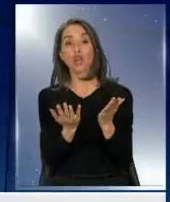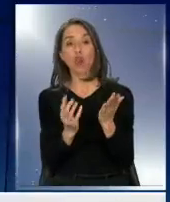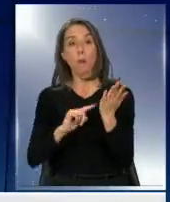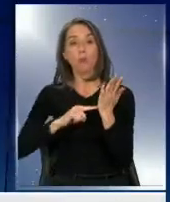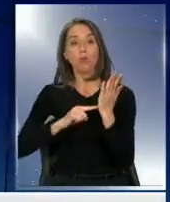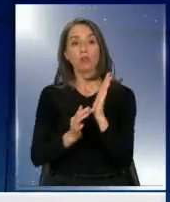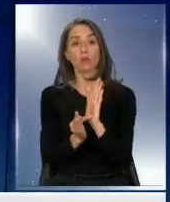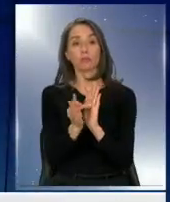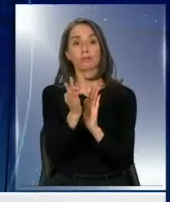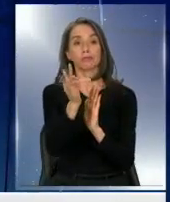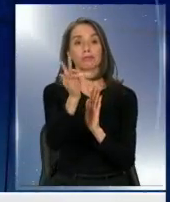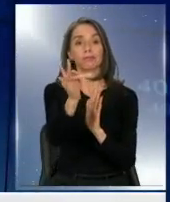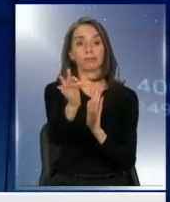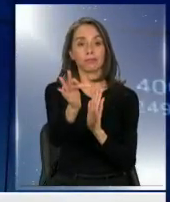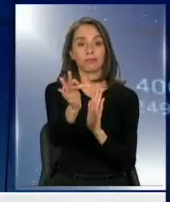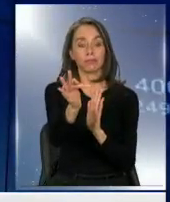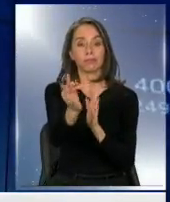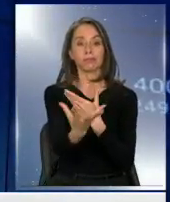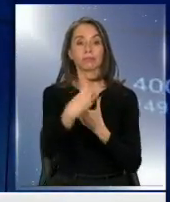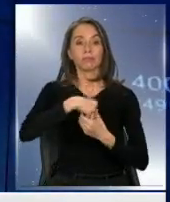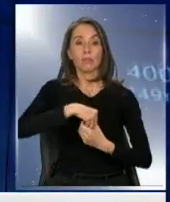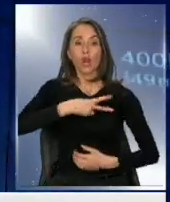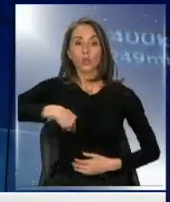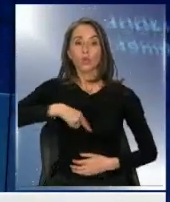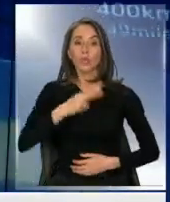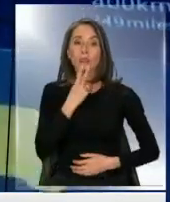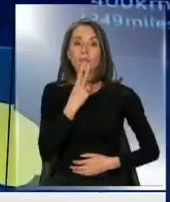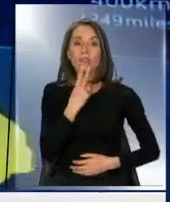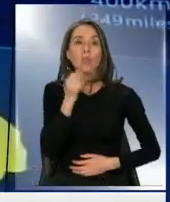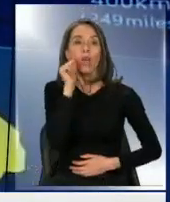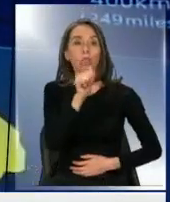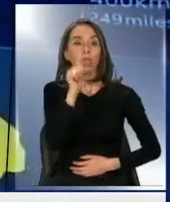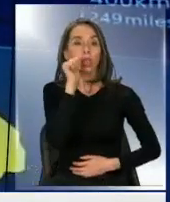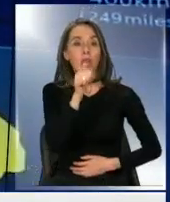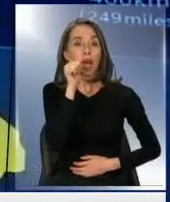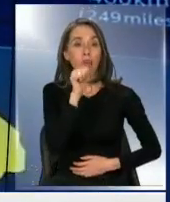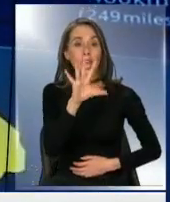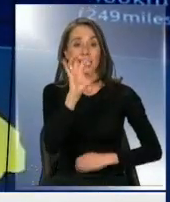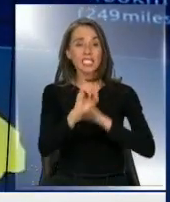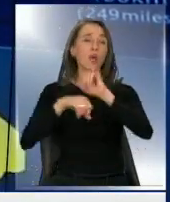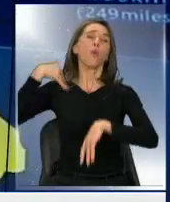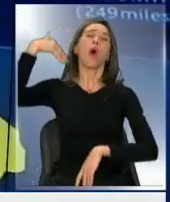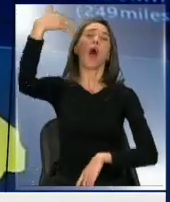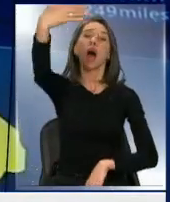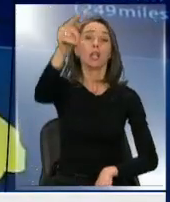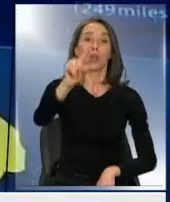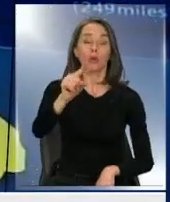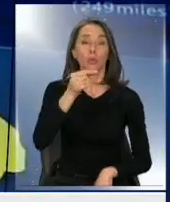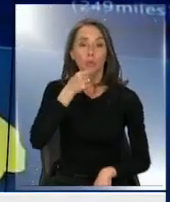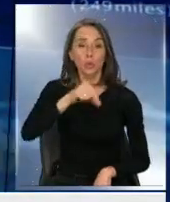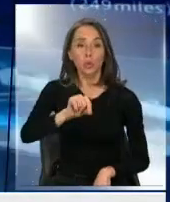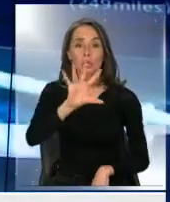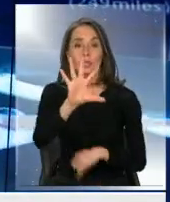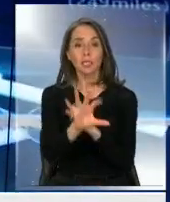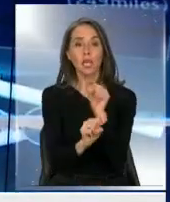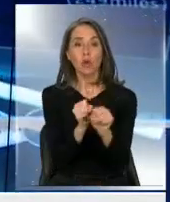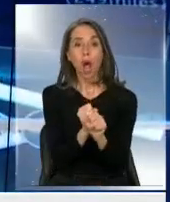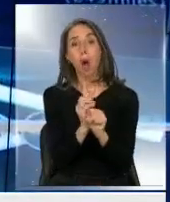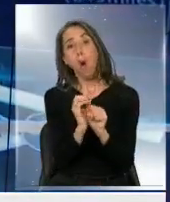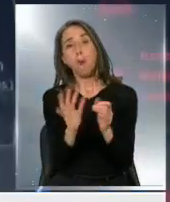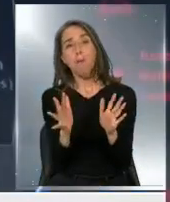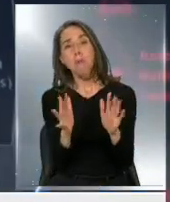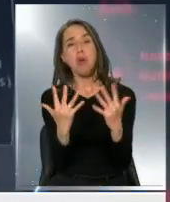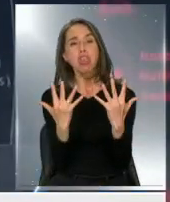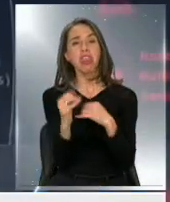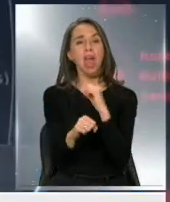las tecnologías que van a ser parte de nuestra vida, de nuestro día a día, y no en 50 años más, no, quizás en los próximos 5 o 10 años